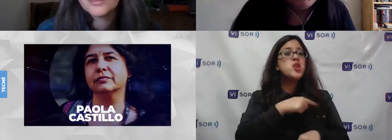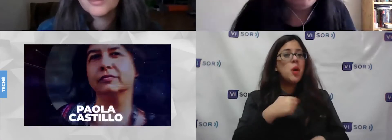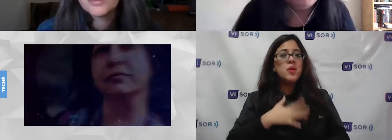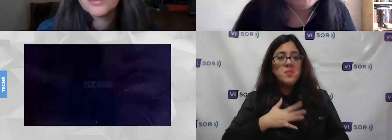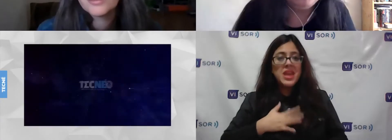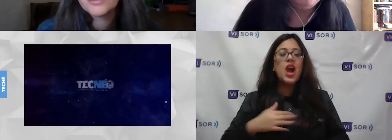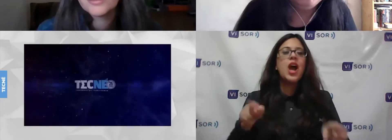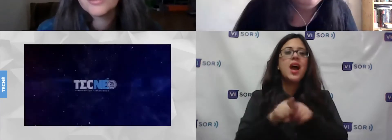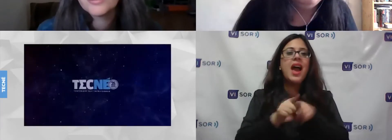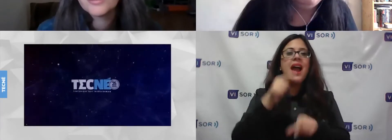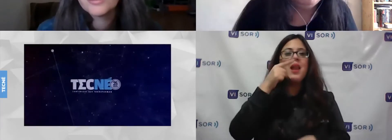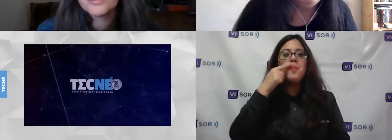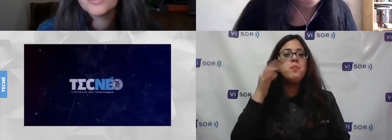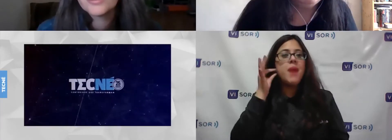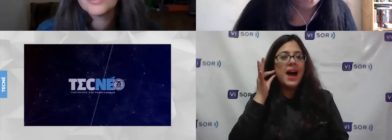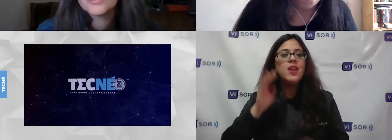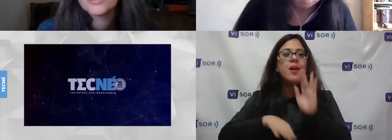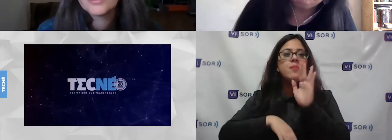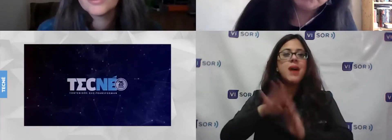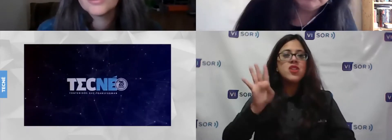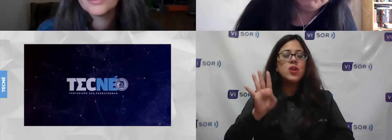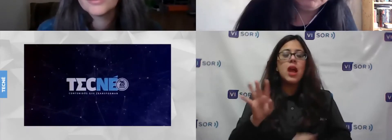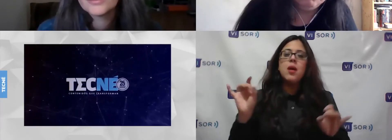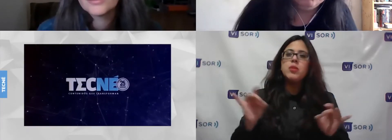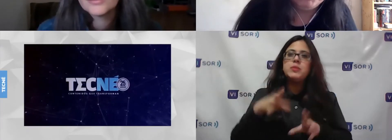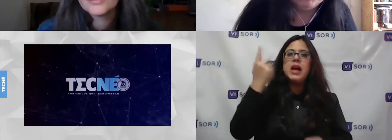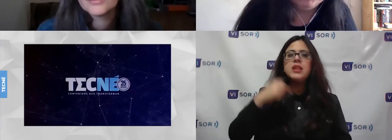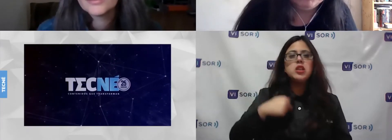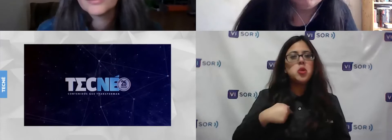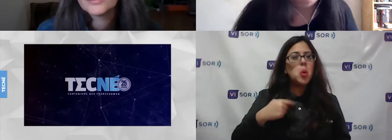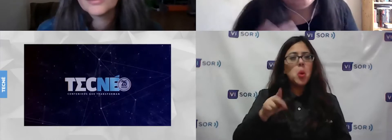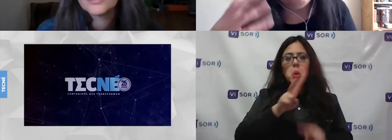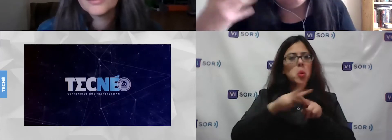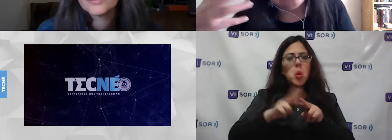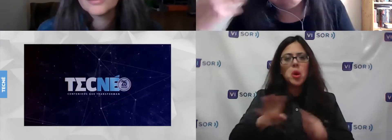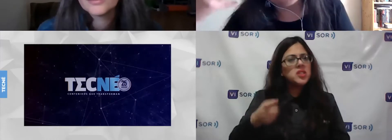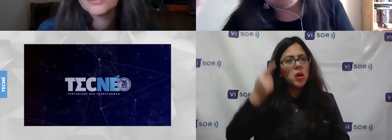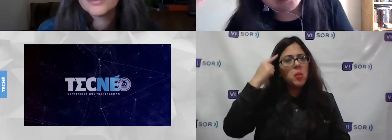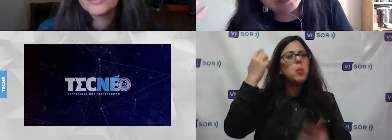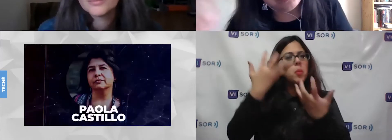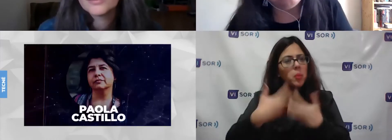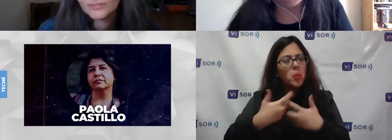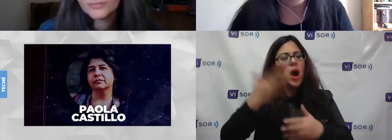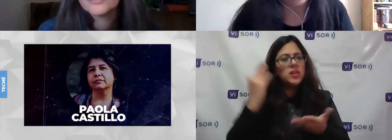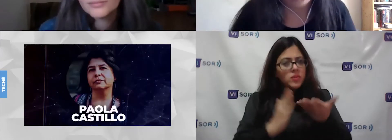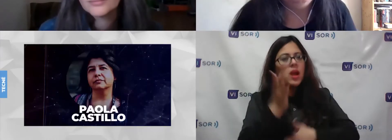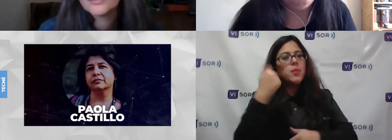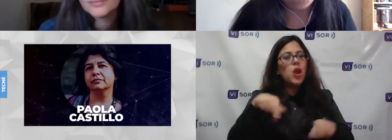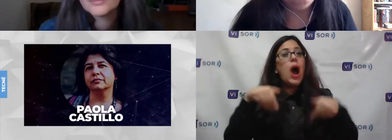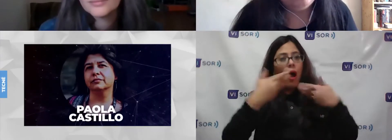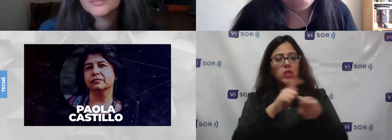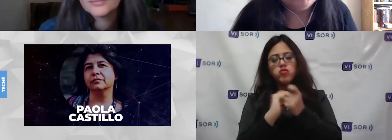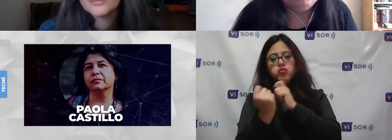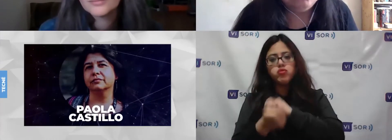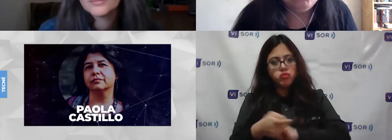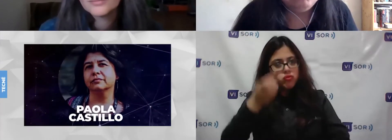mi léxico yo algo aquí sé quizás muy inconscientemente cuando parte ahora lo tengo más concientizado que acá es